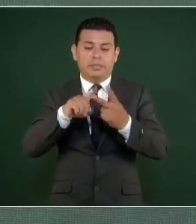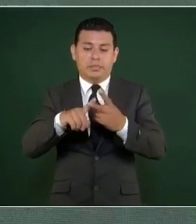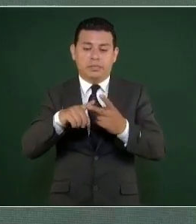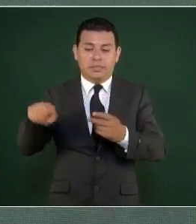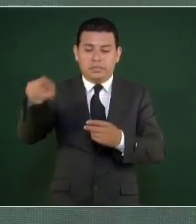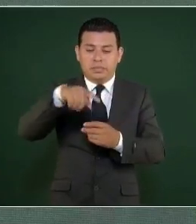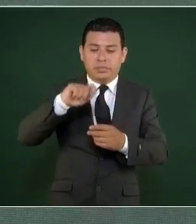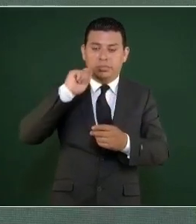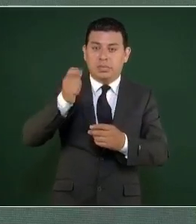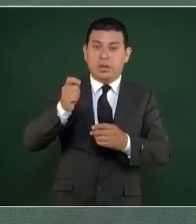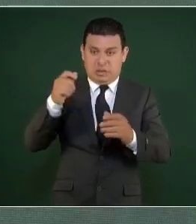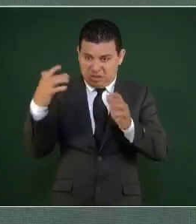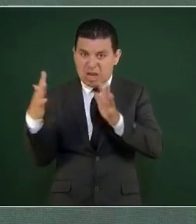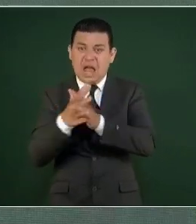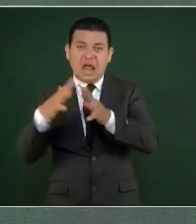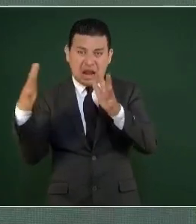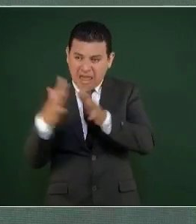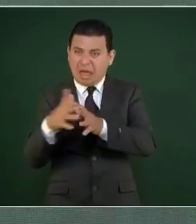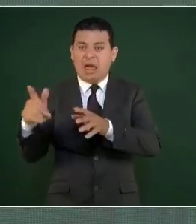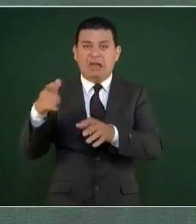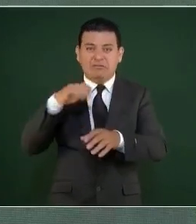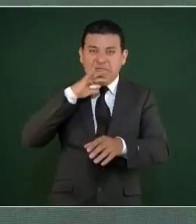más guerra sucia.